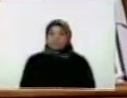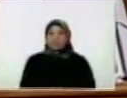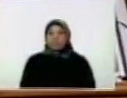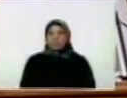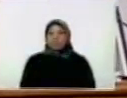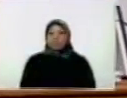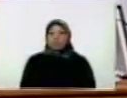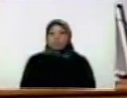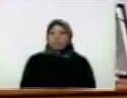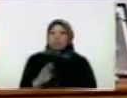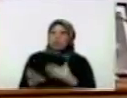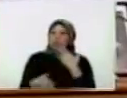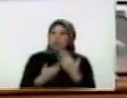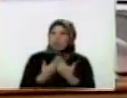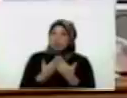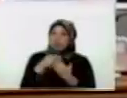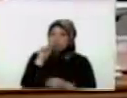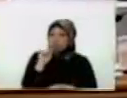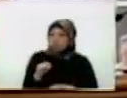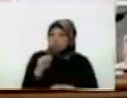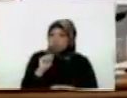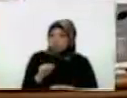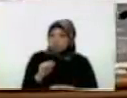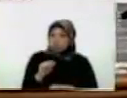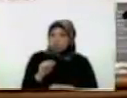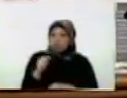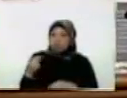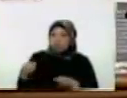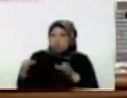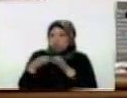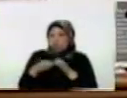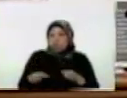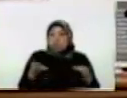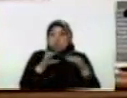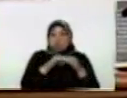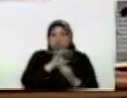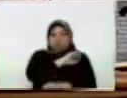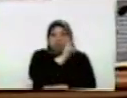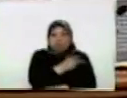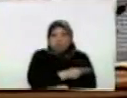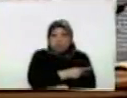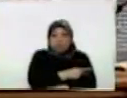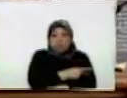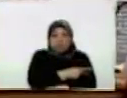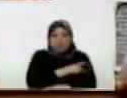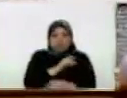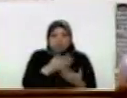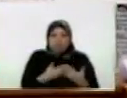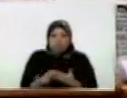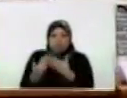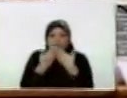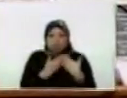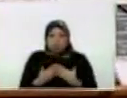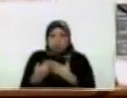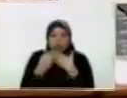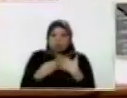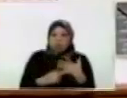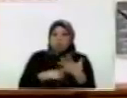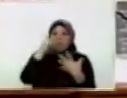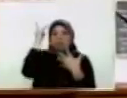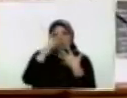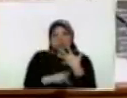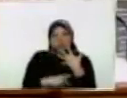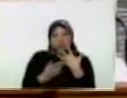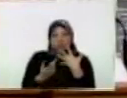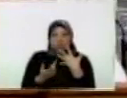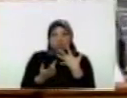Desde ahí, desde esta fuerza que se organiza, que estudia, que planifica y de